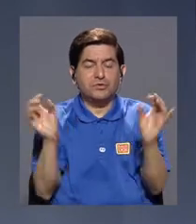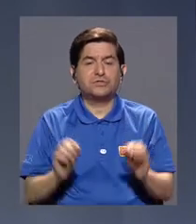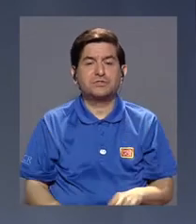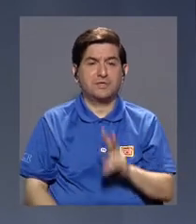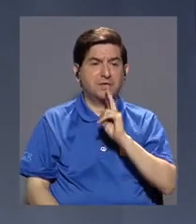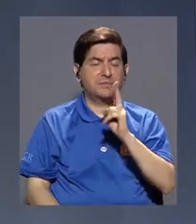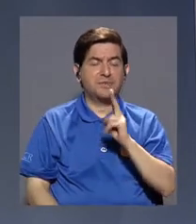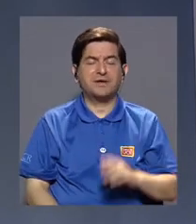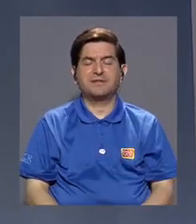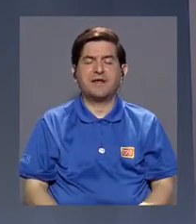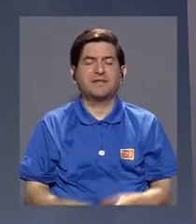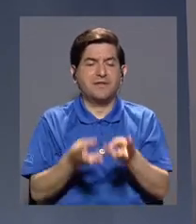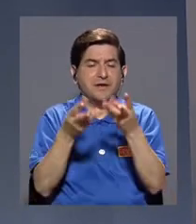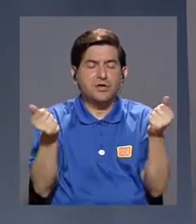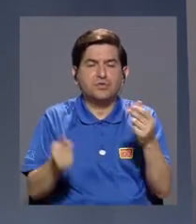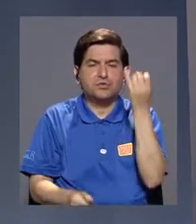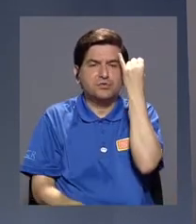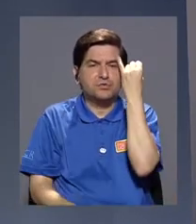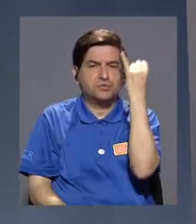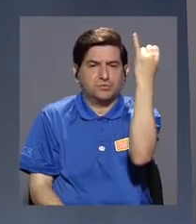salidas verdaderamente ideológicas.